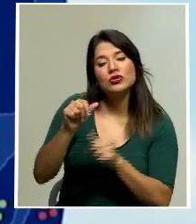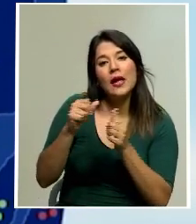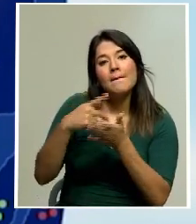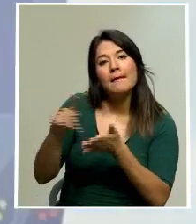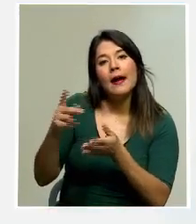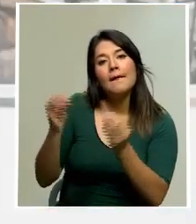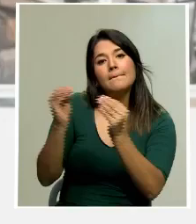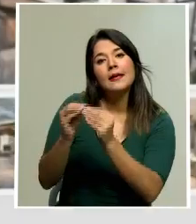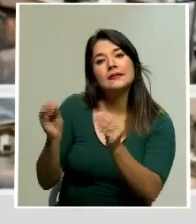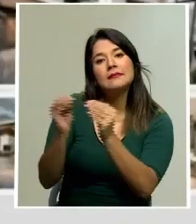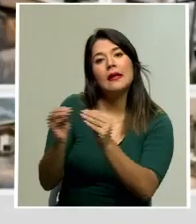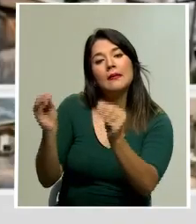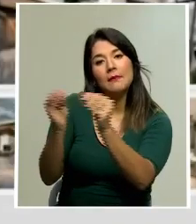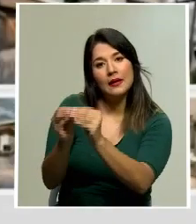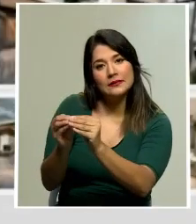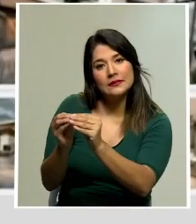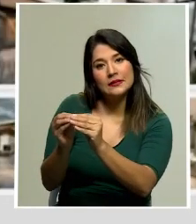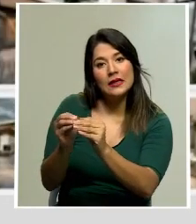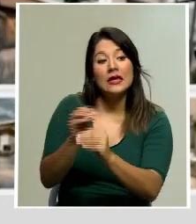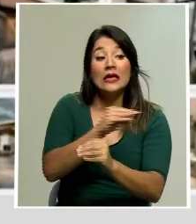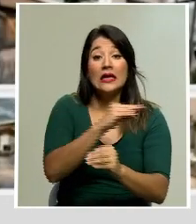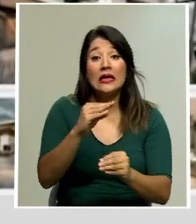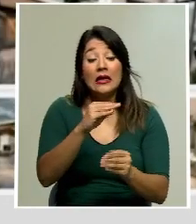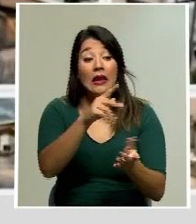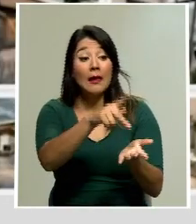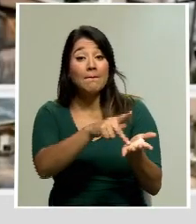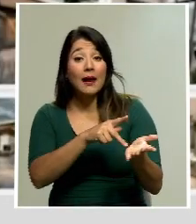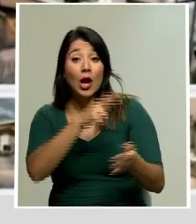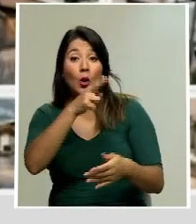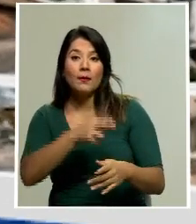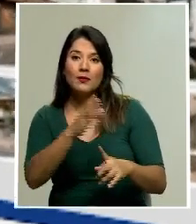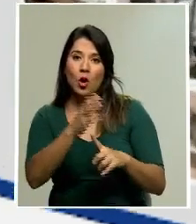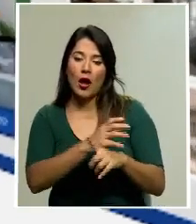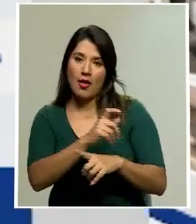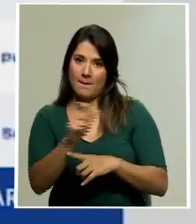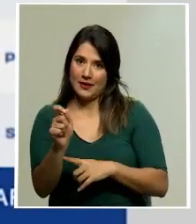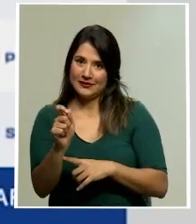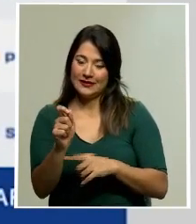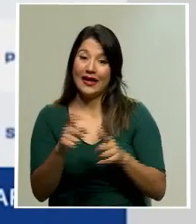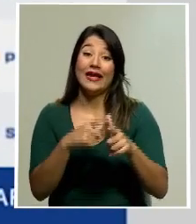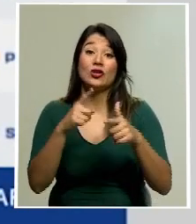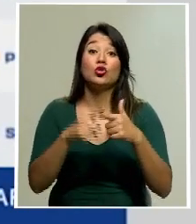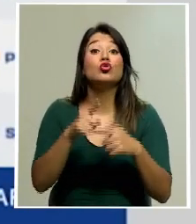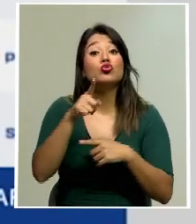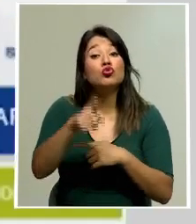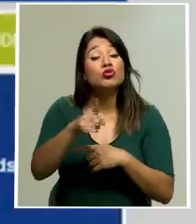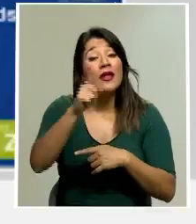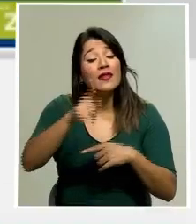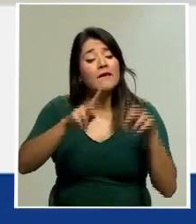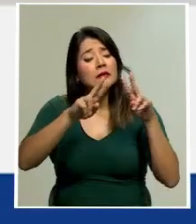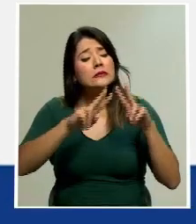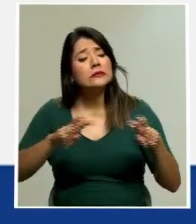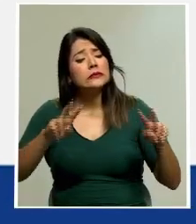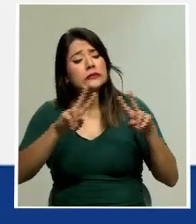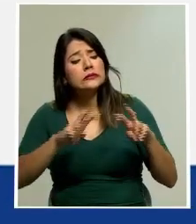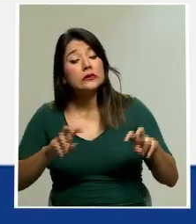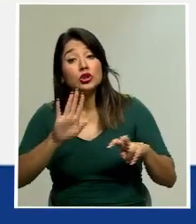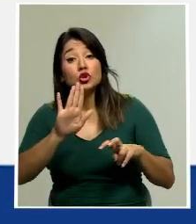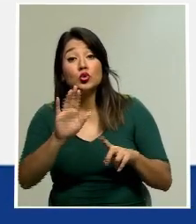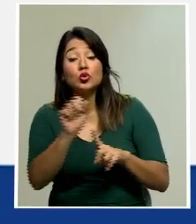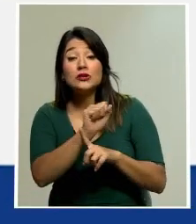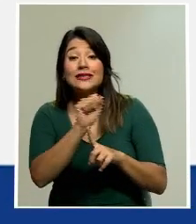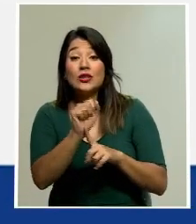economía. ¿Qué es lo que sucede ahorita? Bueno, pues tiene que hacer usted una revisión exhaustiva de sus